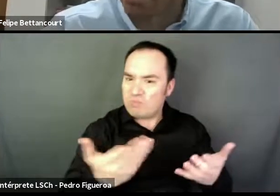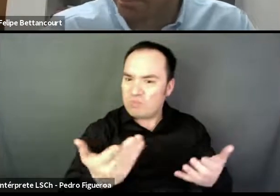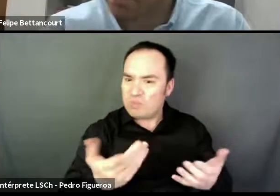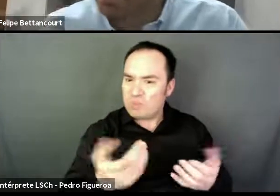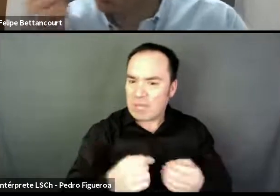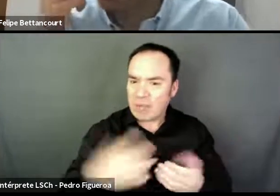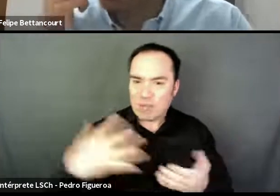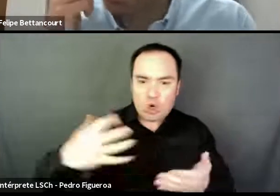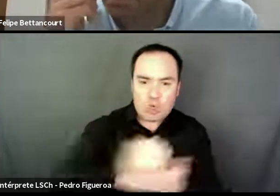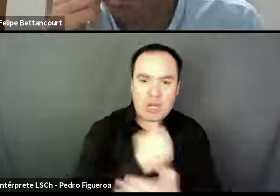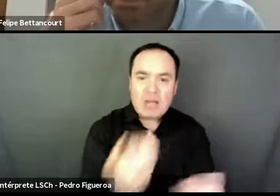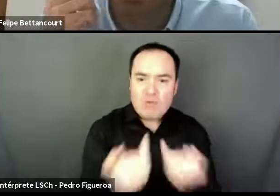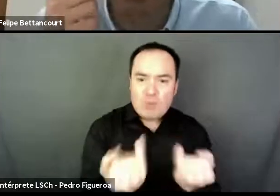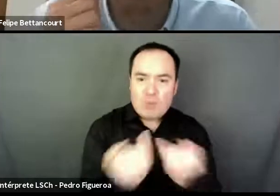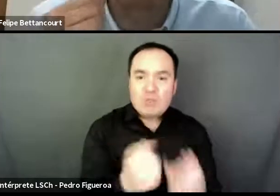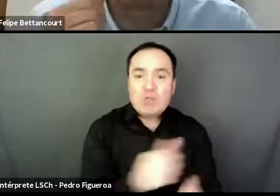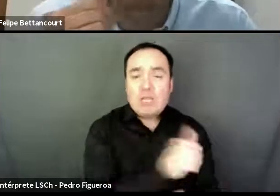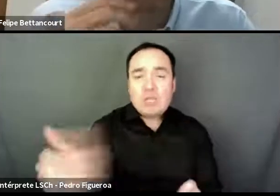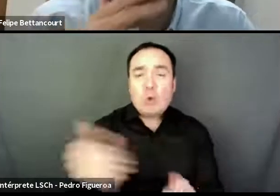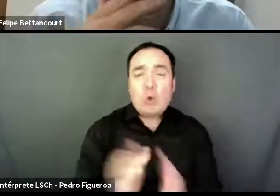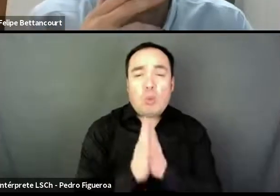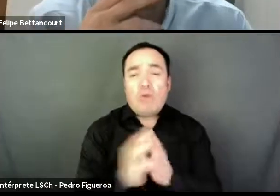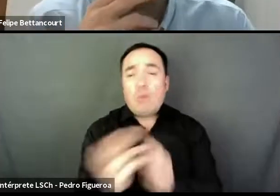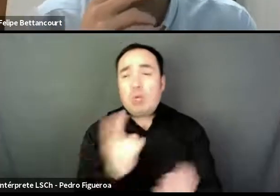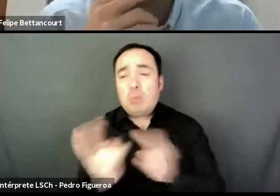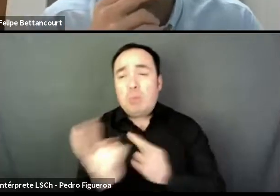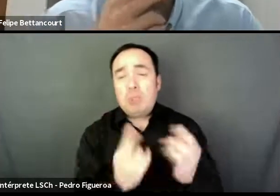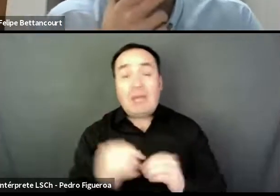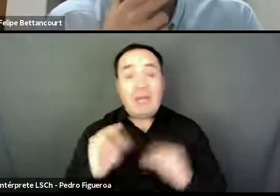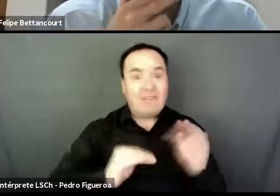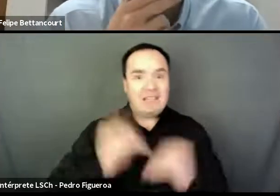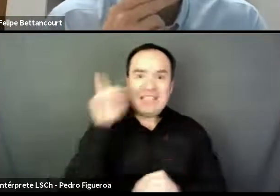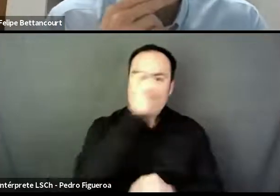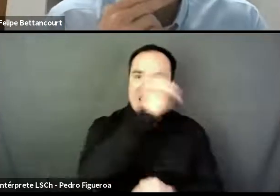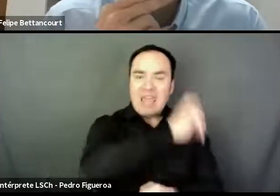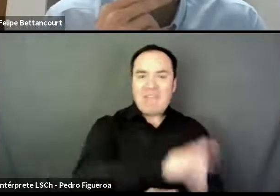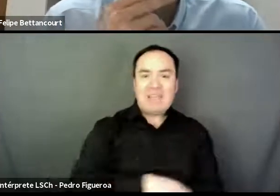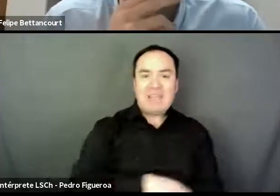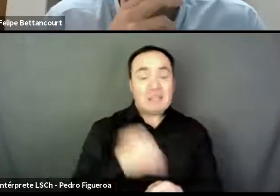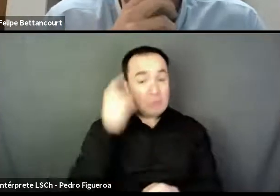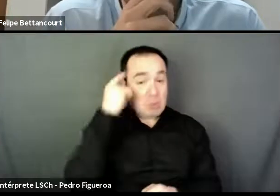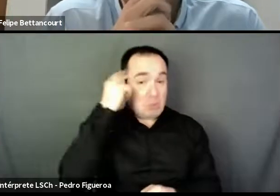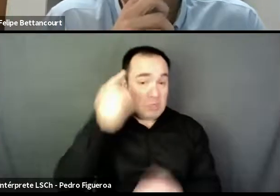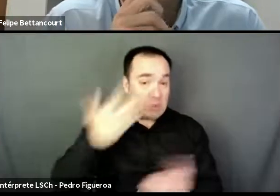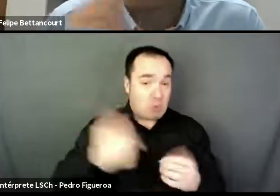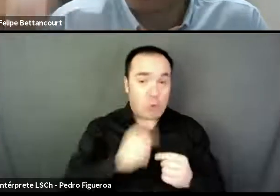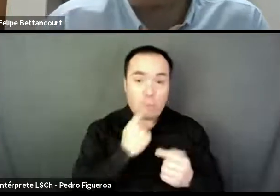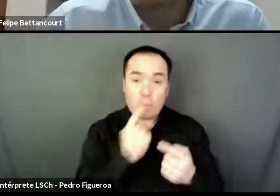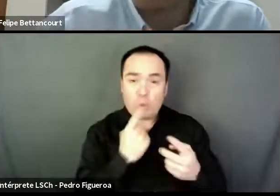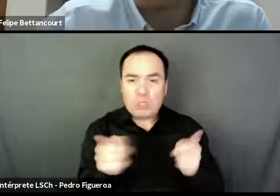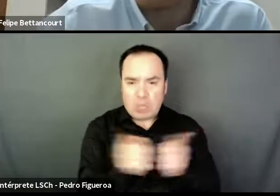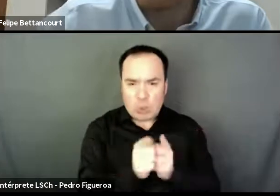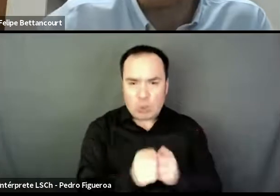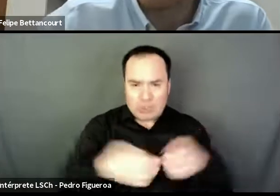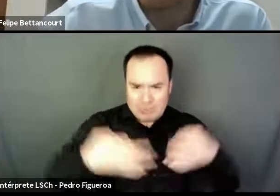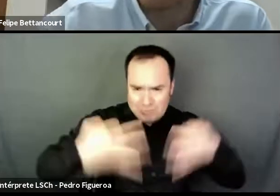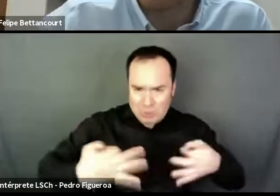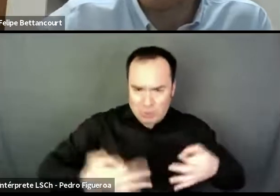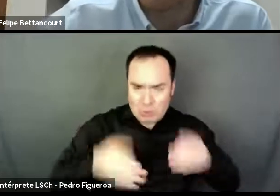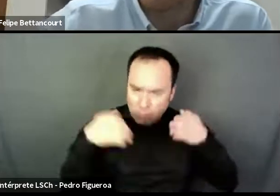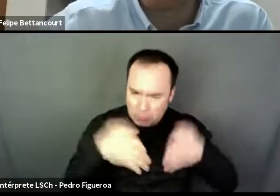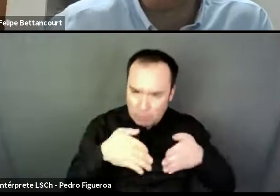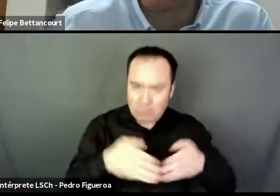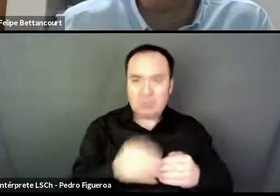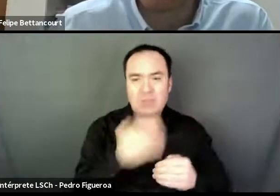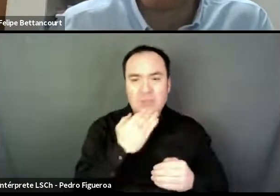midi que todos contesten la encuesta anto seco y supongo que son encuestas cortas y muy precisas y hay que crear el hábito también de que